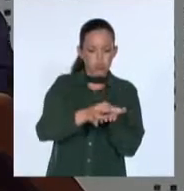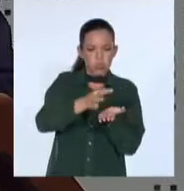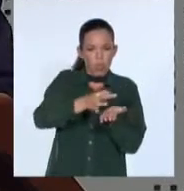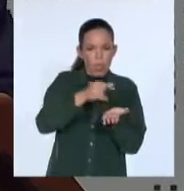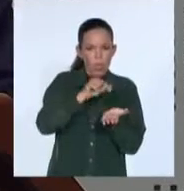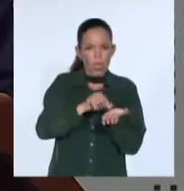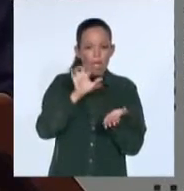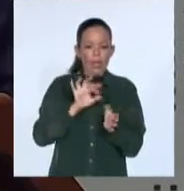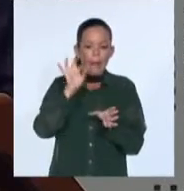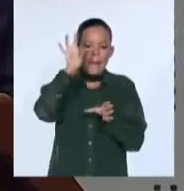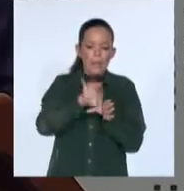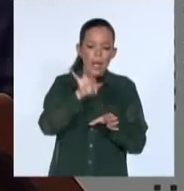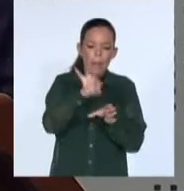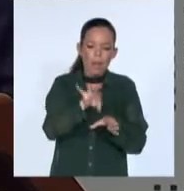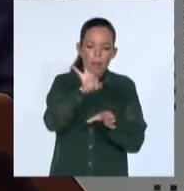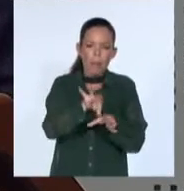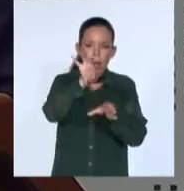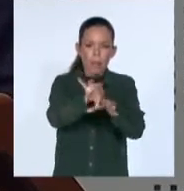escasea.